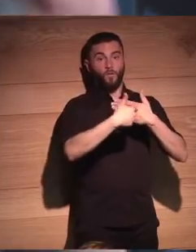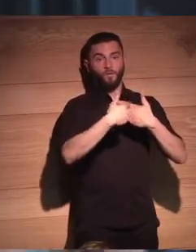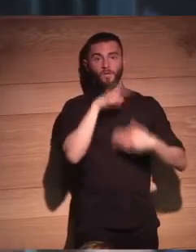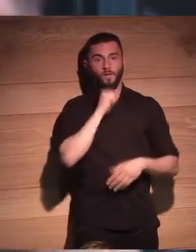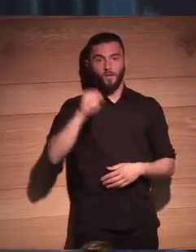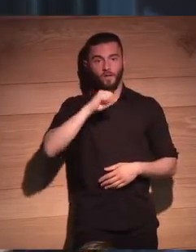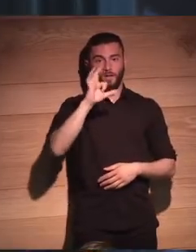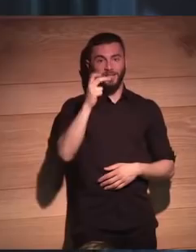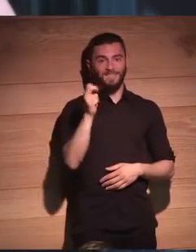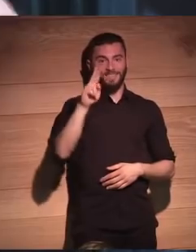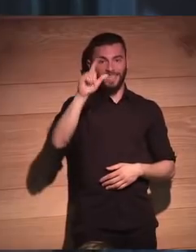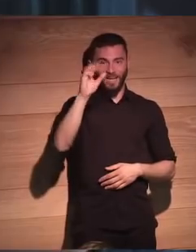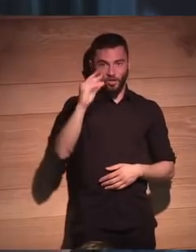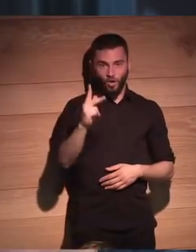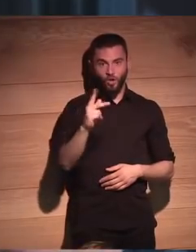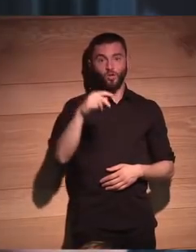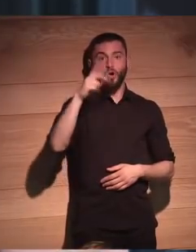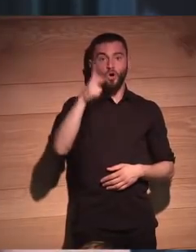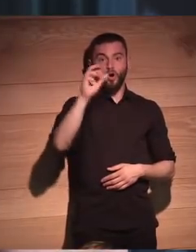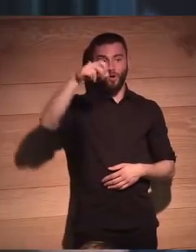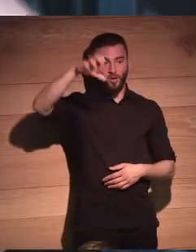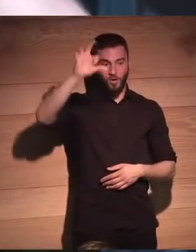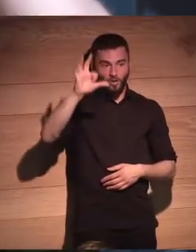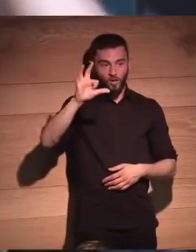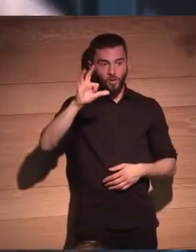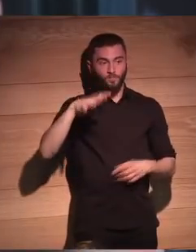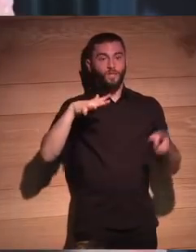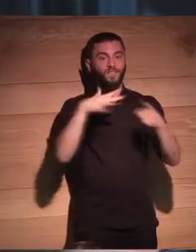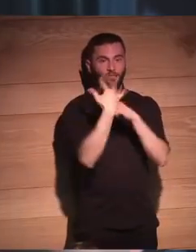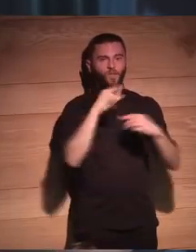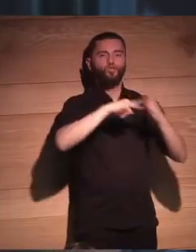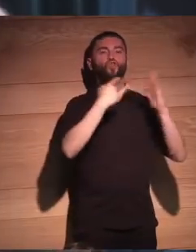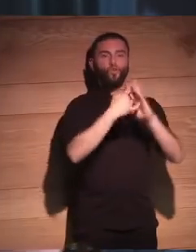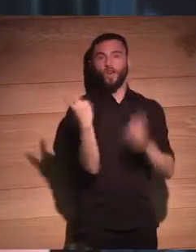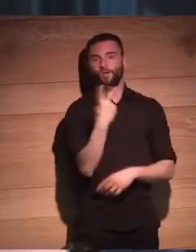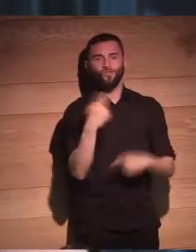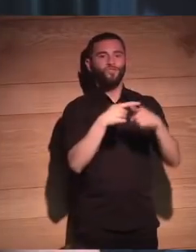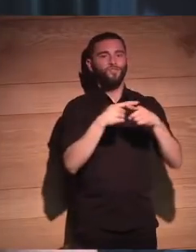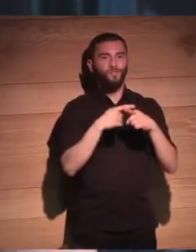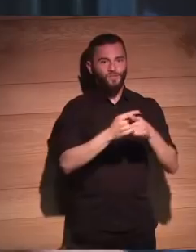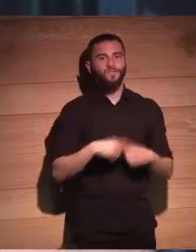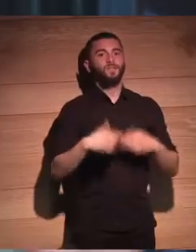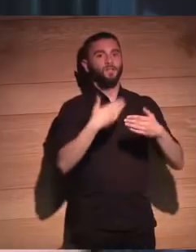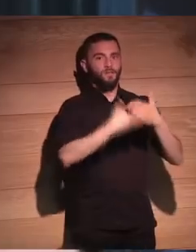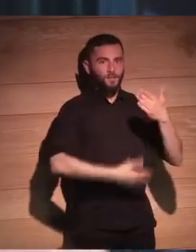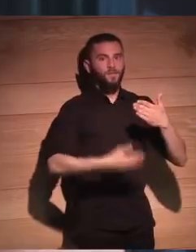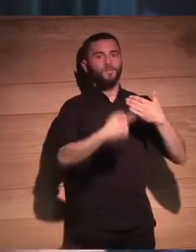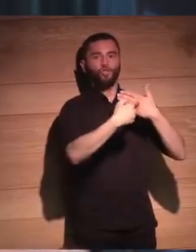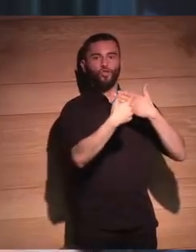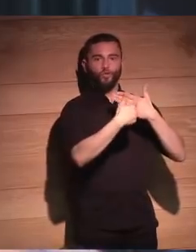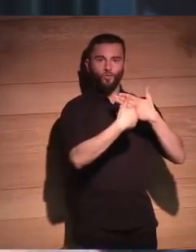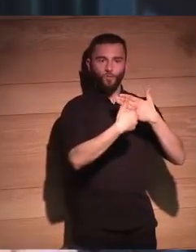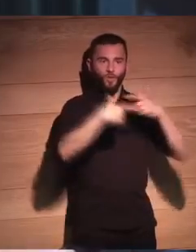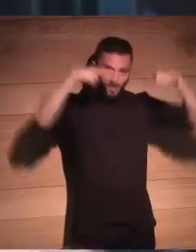sale con Sherlock Holmes y al fondo está salen juntos resolviendo un caso a medias, ¿verdad? Y al fondo está en pequeñito la portada del número 1 de Batman, que es una especie de homenaje,